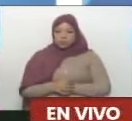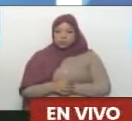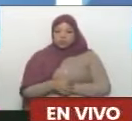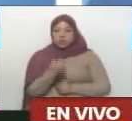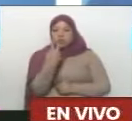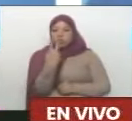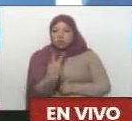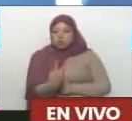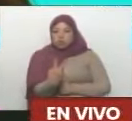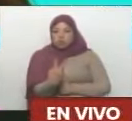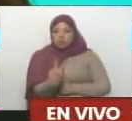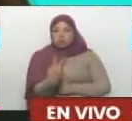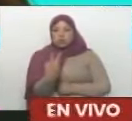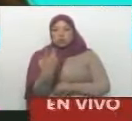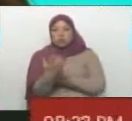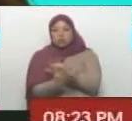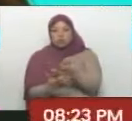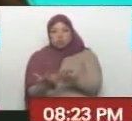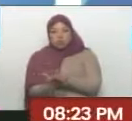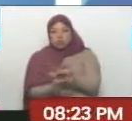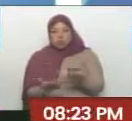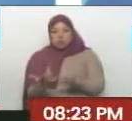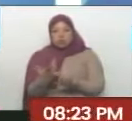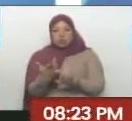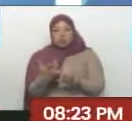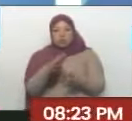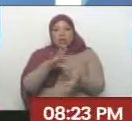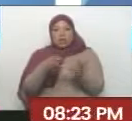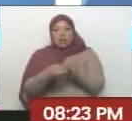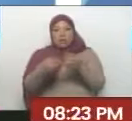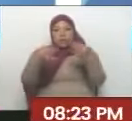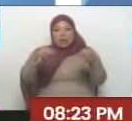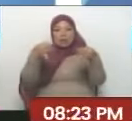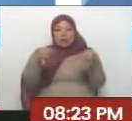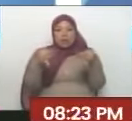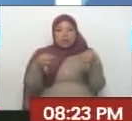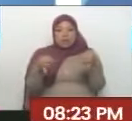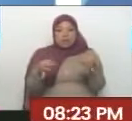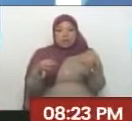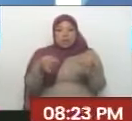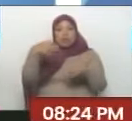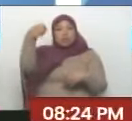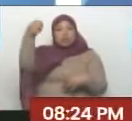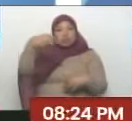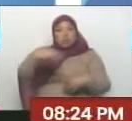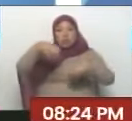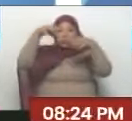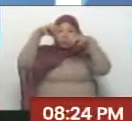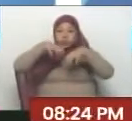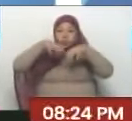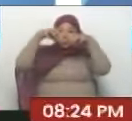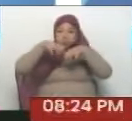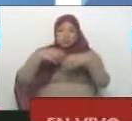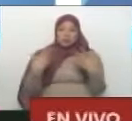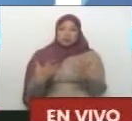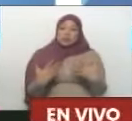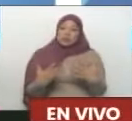Dos grandes crisis, la crisis del cambio climático, grave, una emergencia